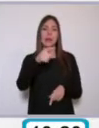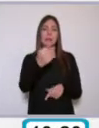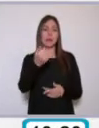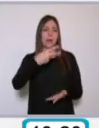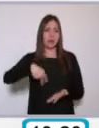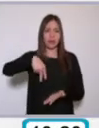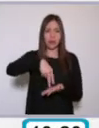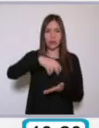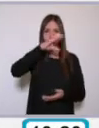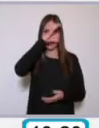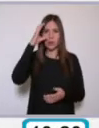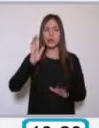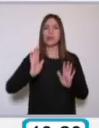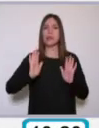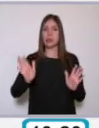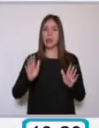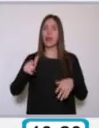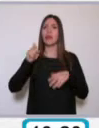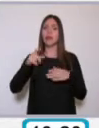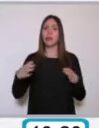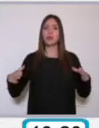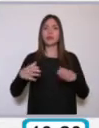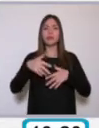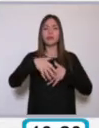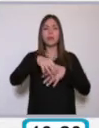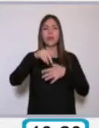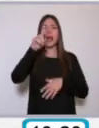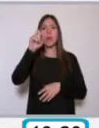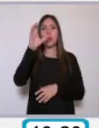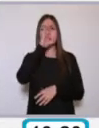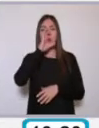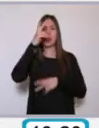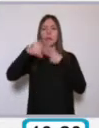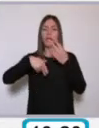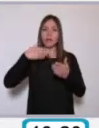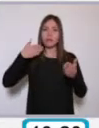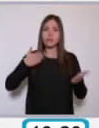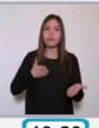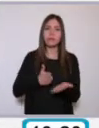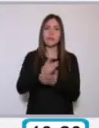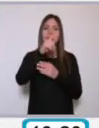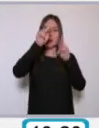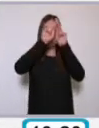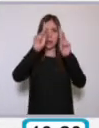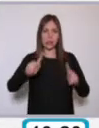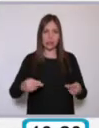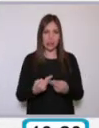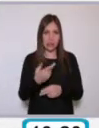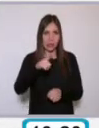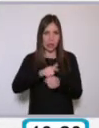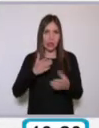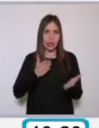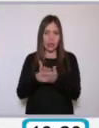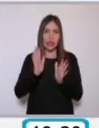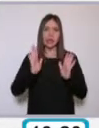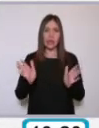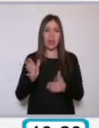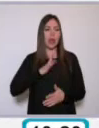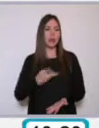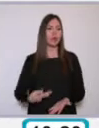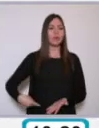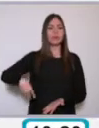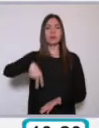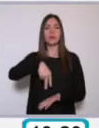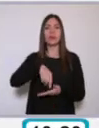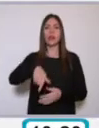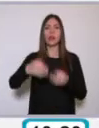la foto y dice, a ver, ya, la convención de Aguascalientes llega, toma posesión de Palacio Nacional y es el primero que llega así, aquí estamos todos reunidos, ¿no? Para que Yo conste. representando. Para